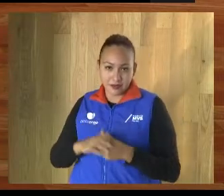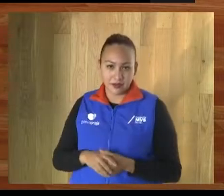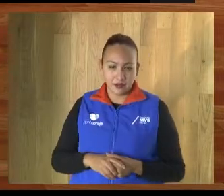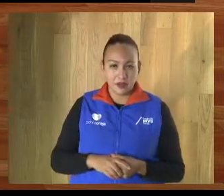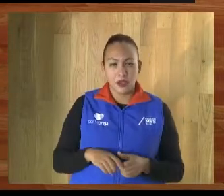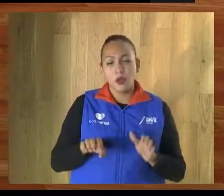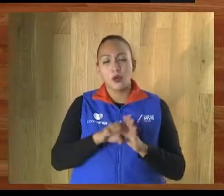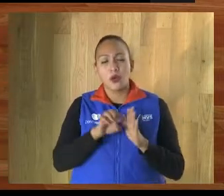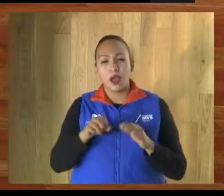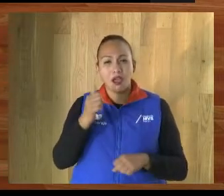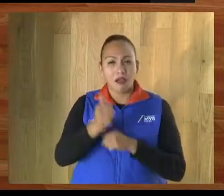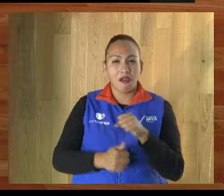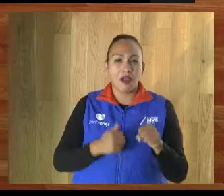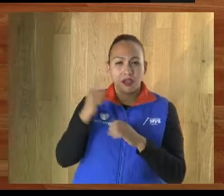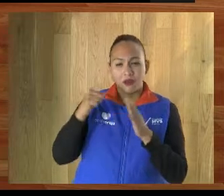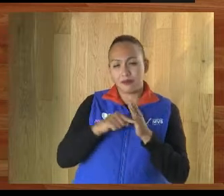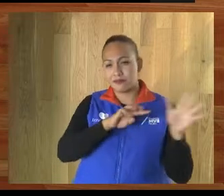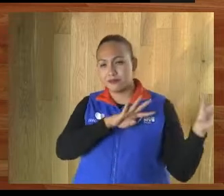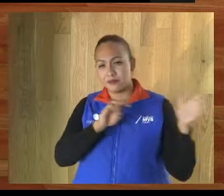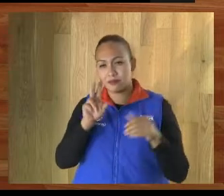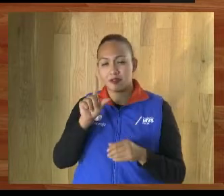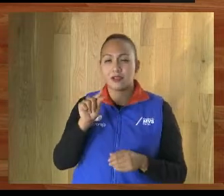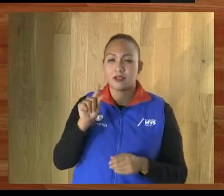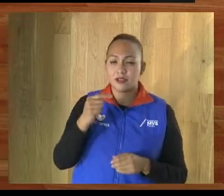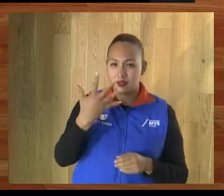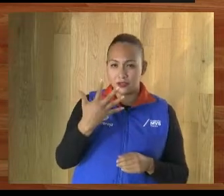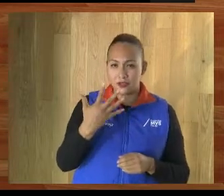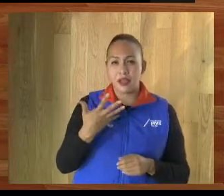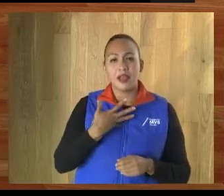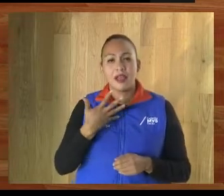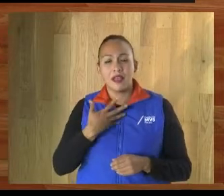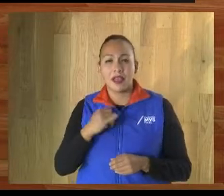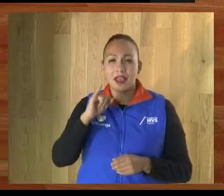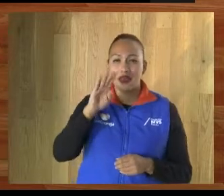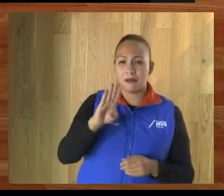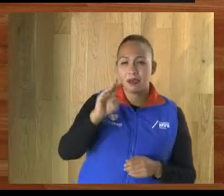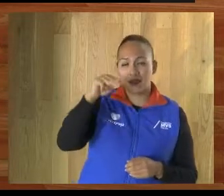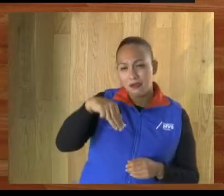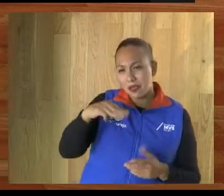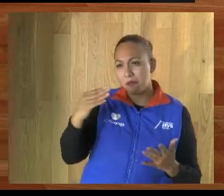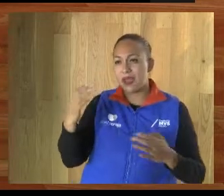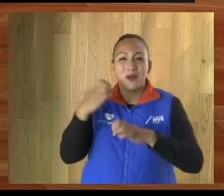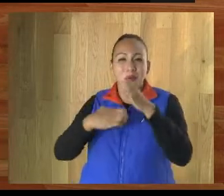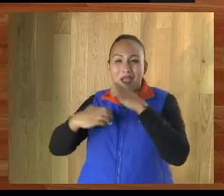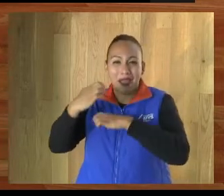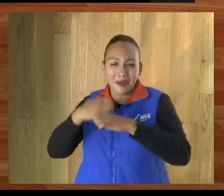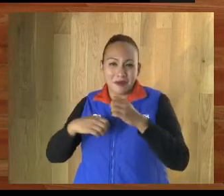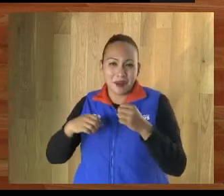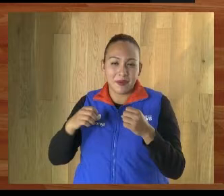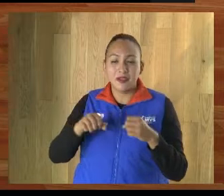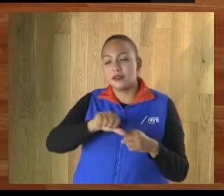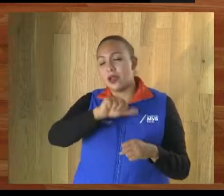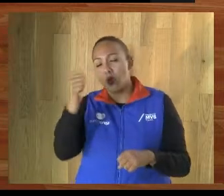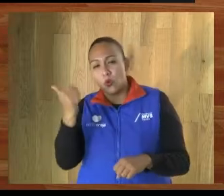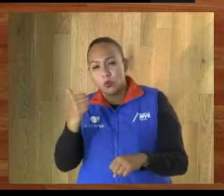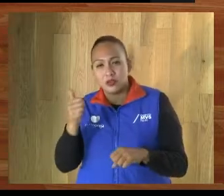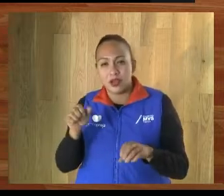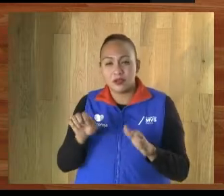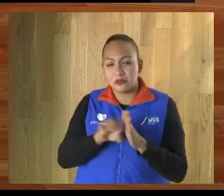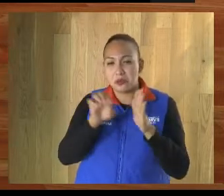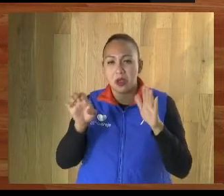año 75 teníamos a ExxonMobil o IBM o General Electric